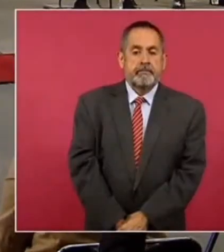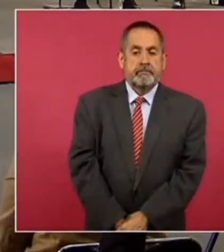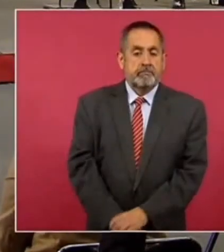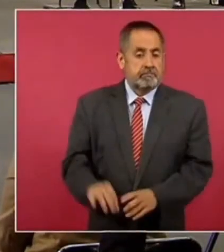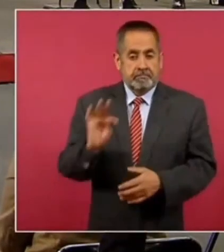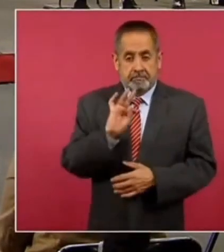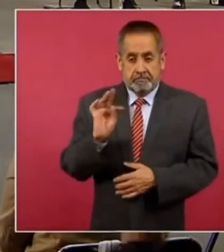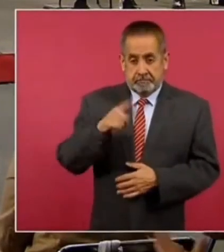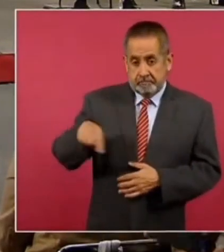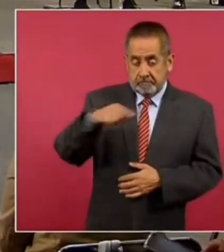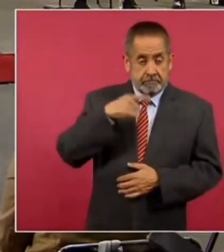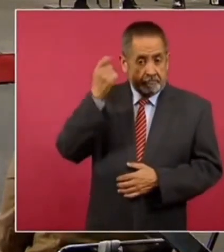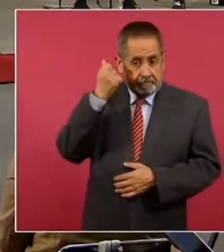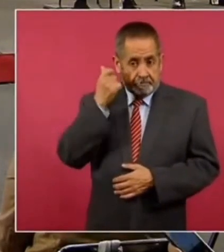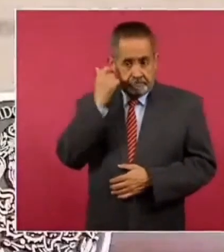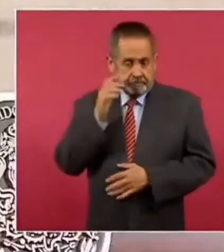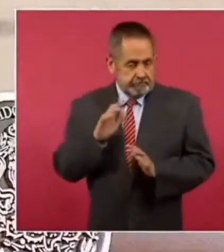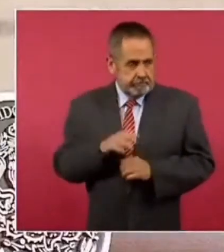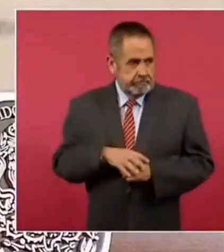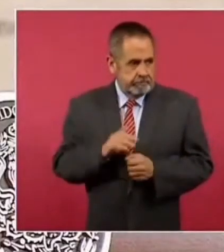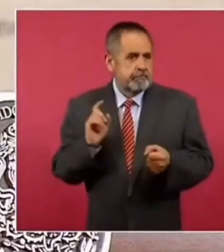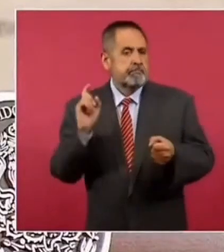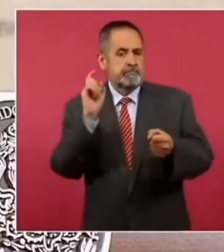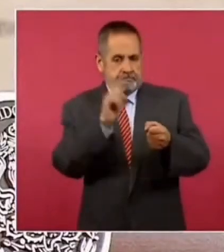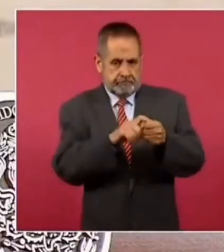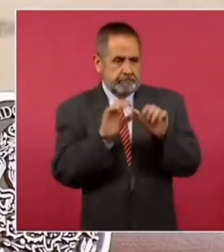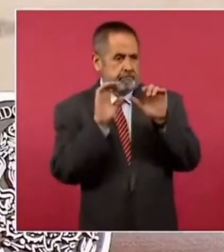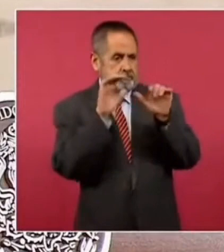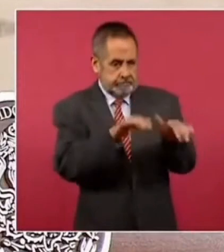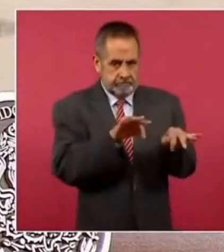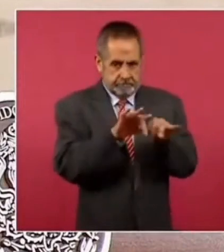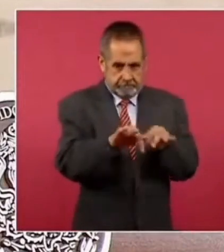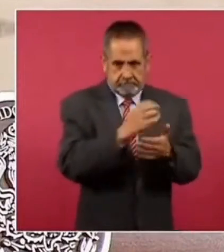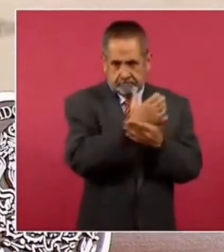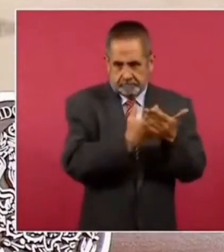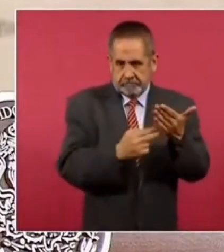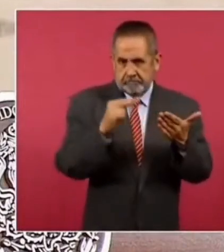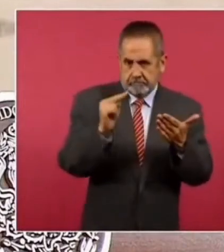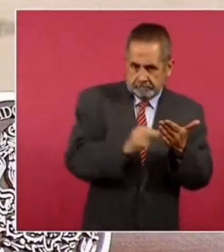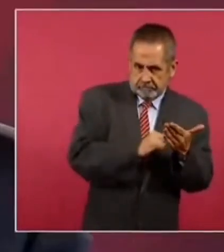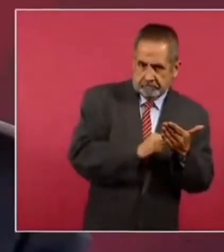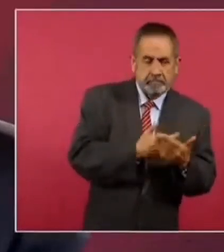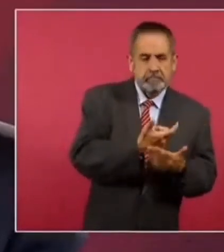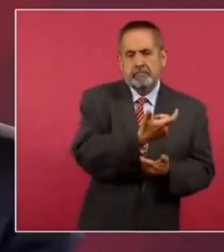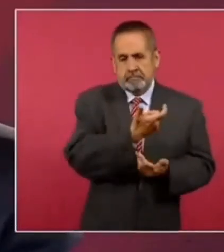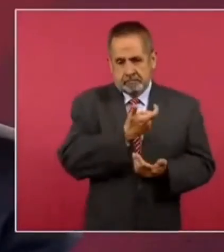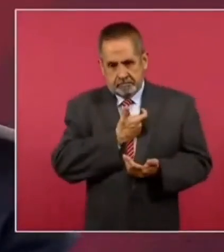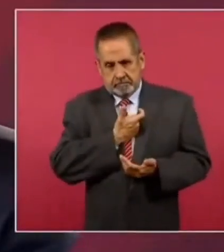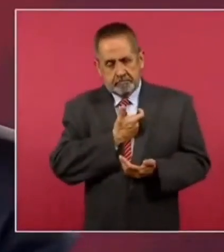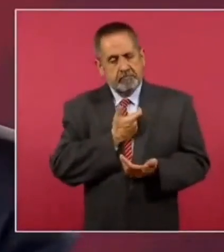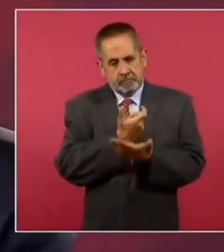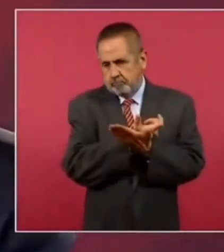de estas contrataciones por tiempo determinado, que les ofrece, además del salario,